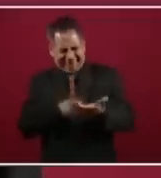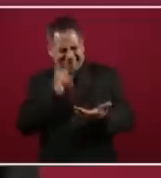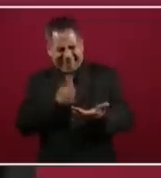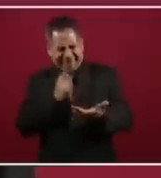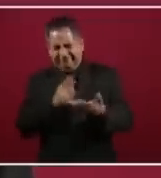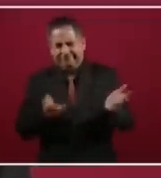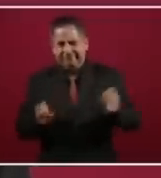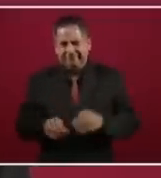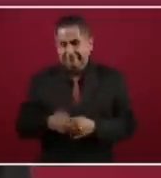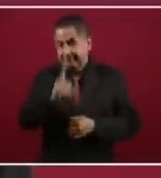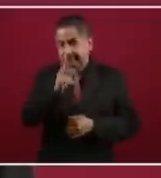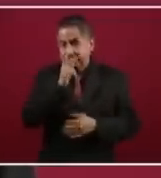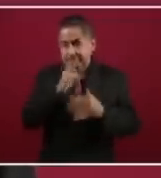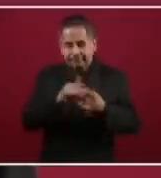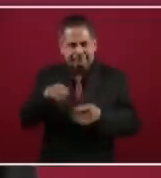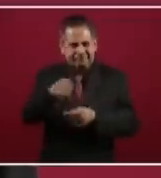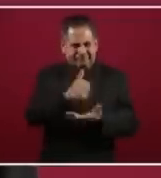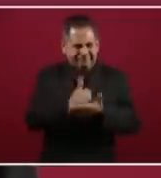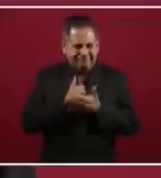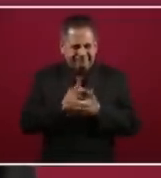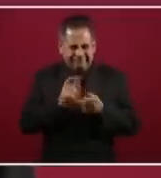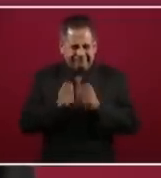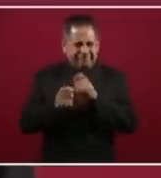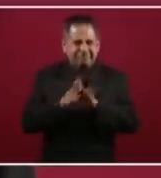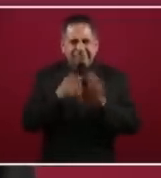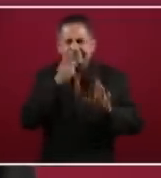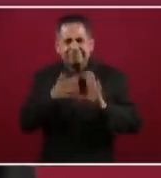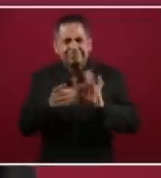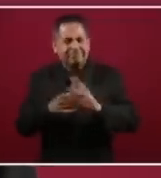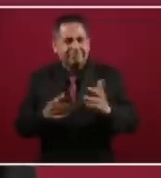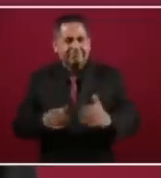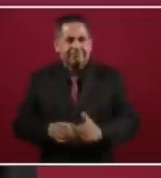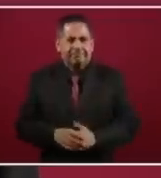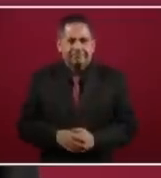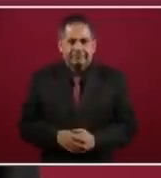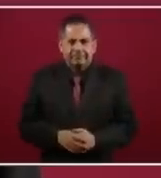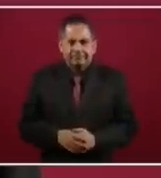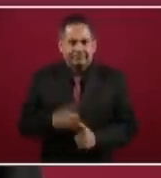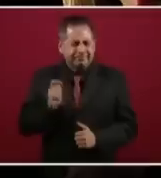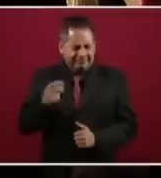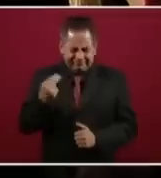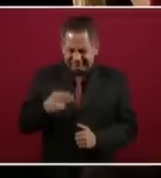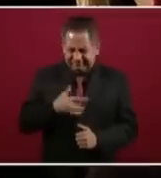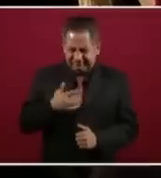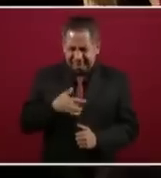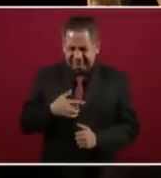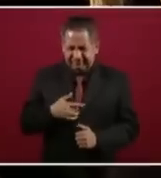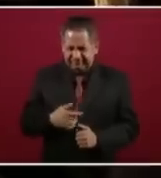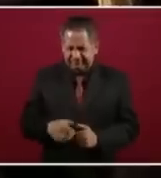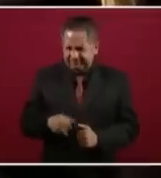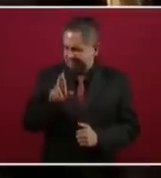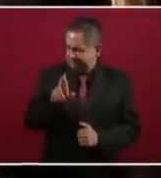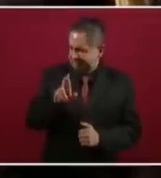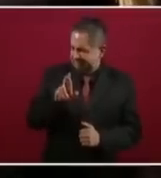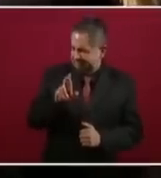ahí me van a ayudar ustedes a traducir, que es